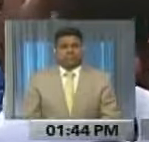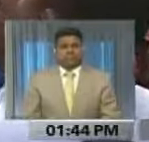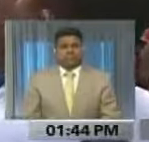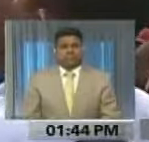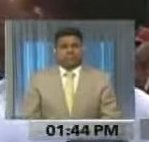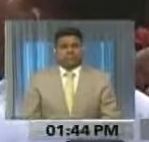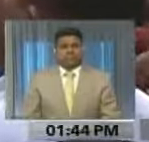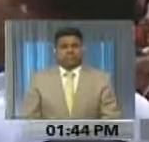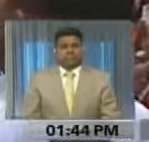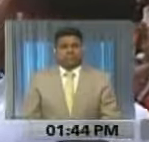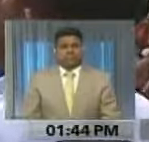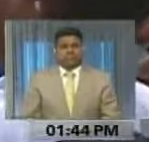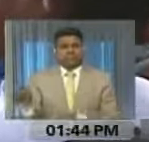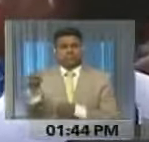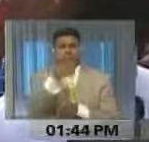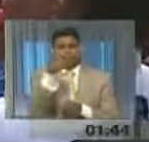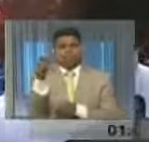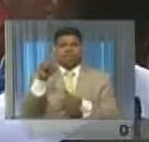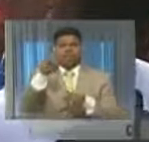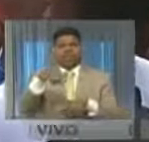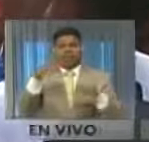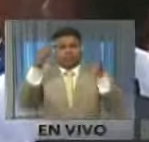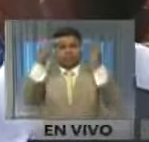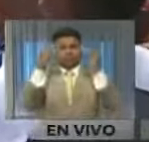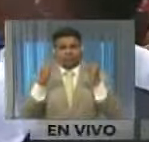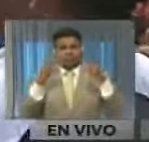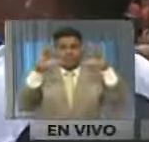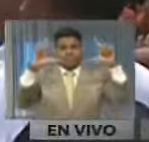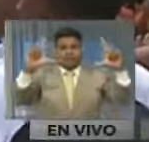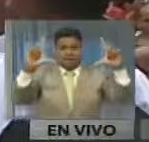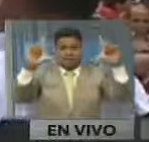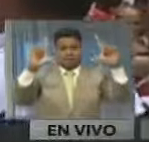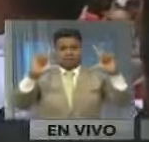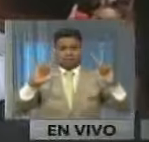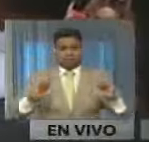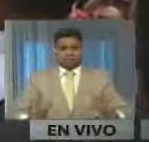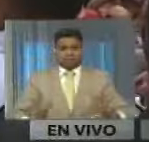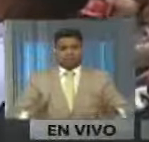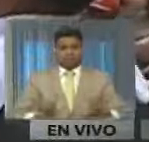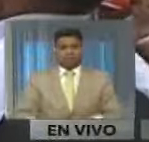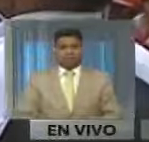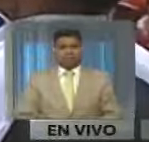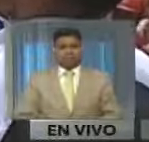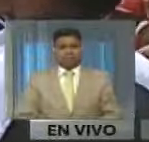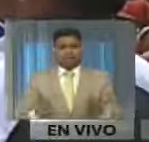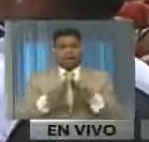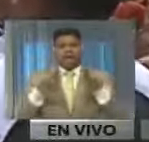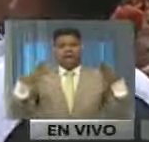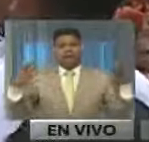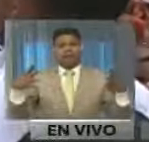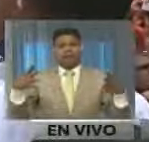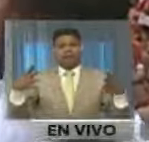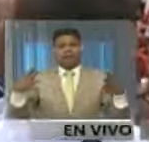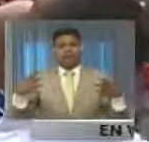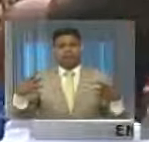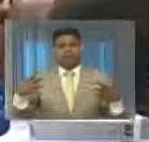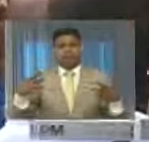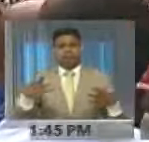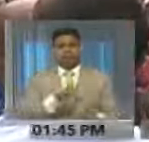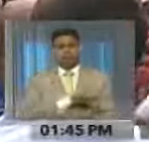Vamos a bajar un poco las pancartas también. ¡Que viva el gran polo patriótico!